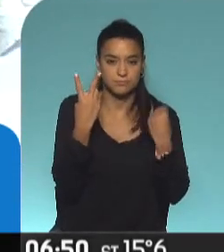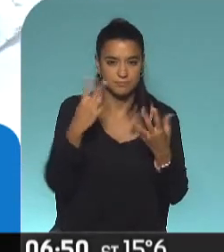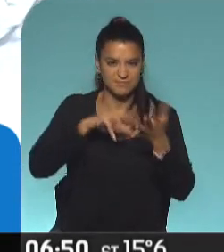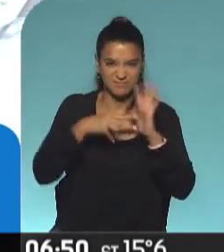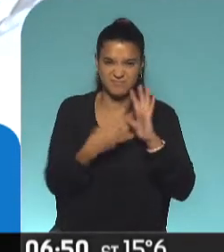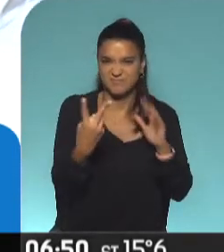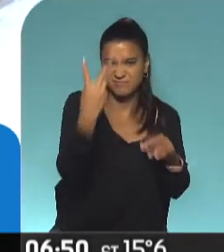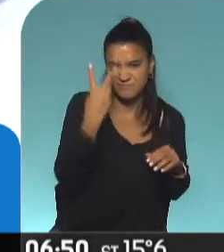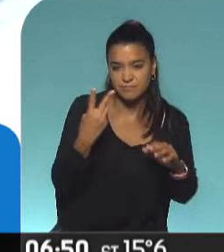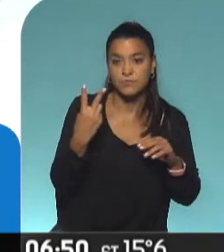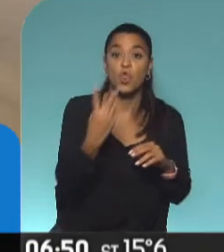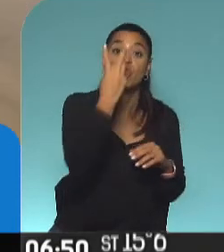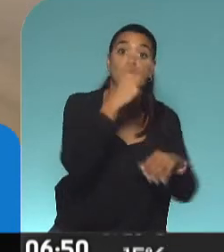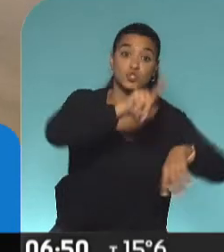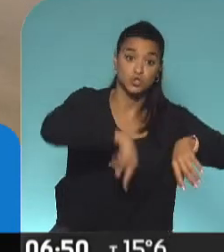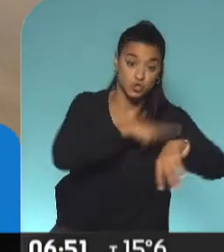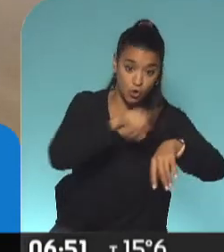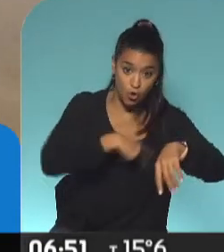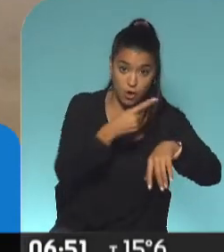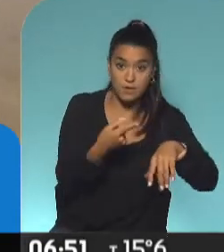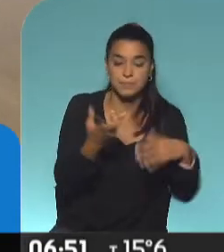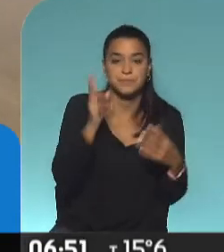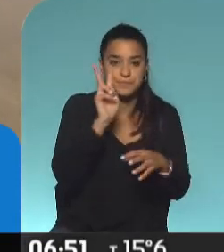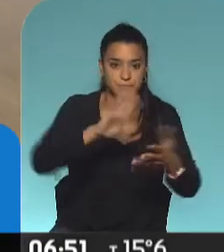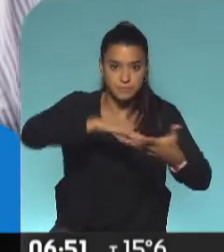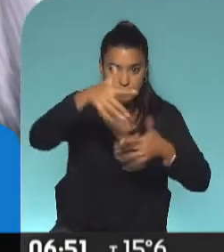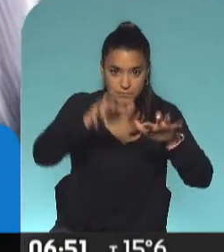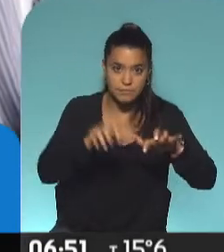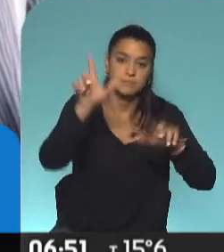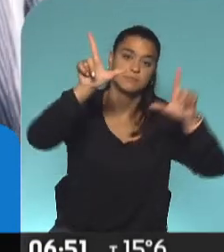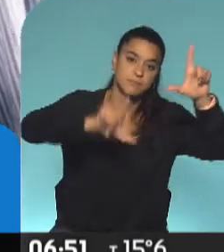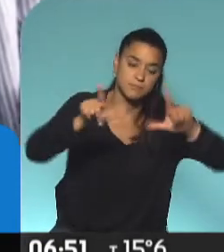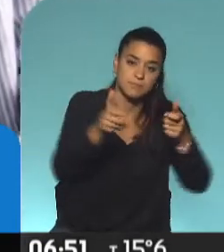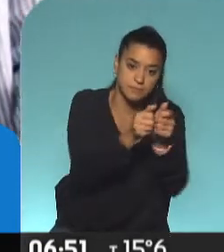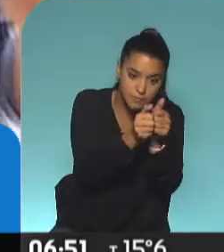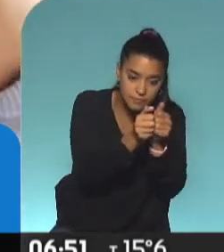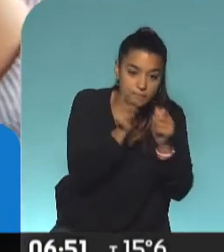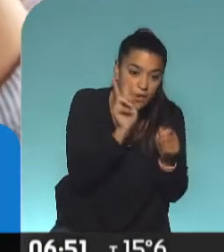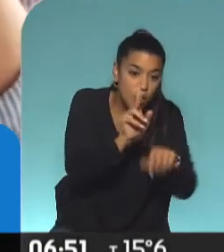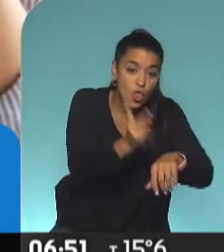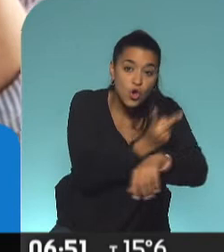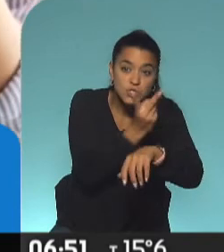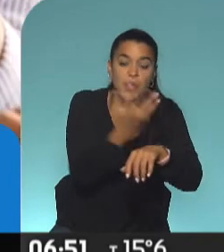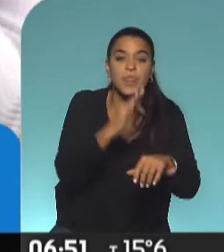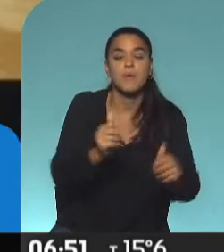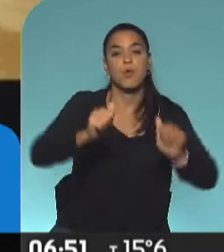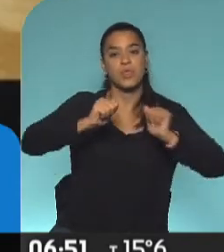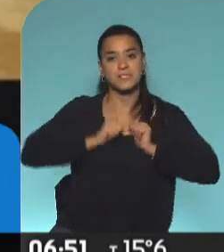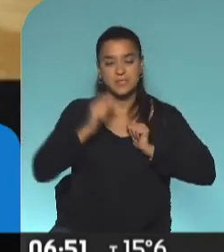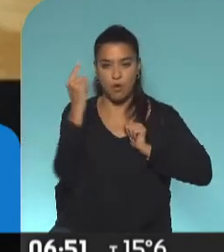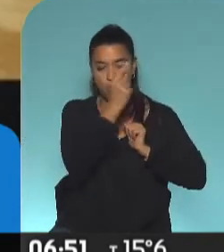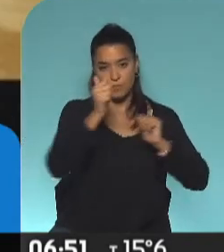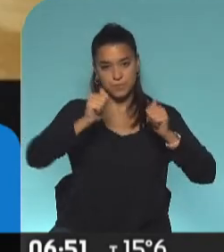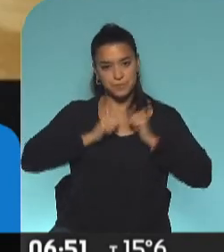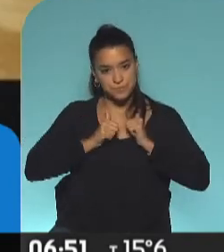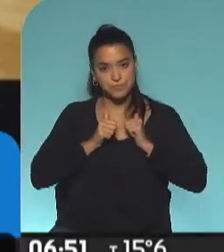siguiente. Por cada 2 horas que uno esté frente a una pantalla, debemos descansar los ojos